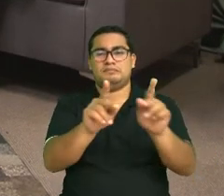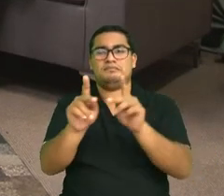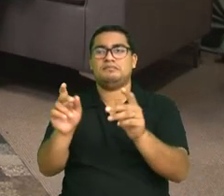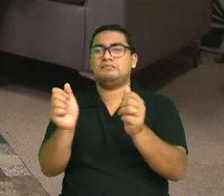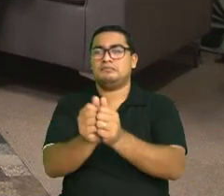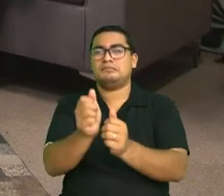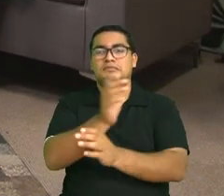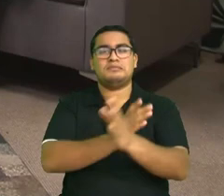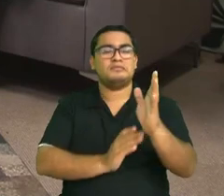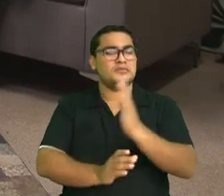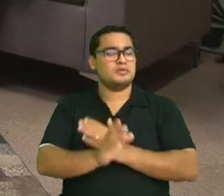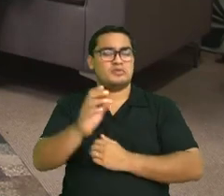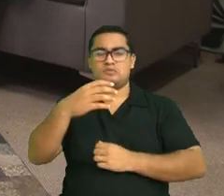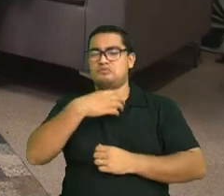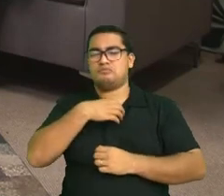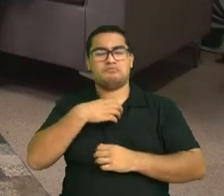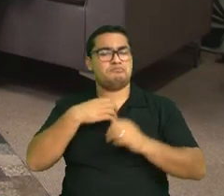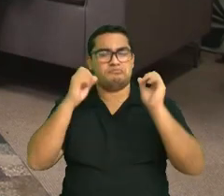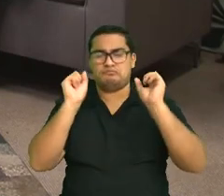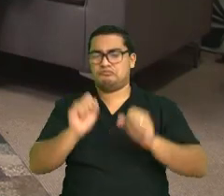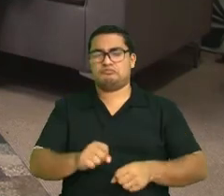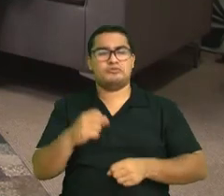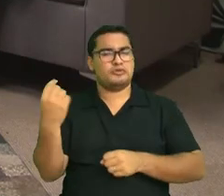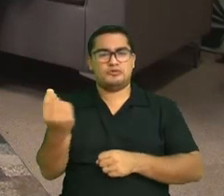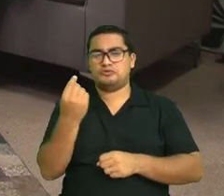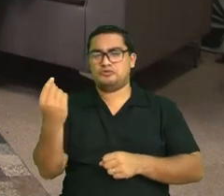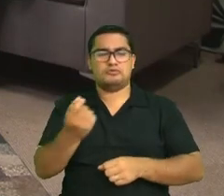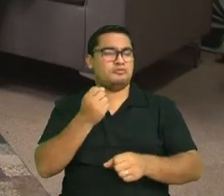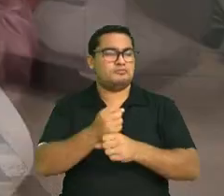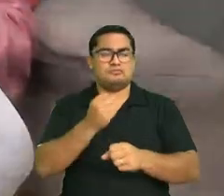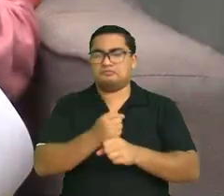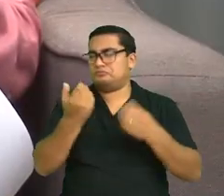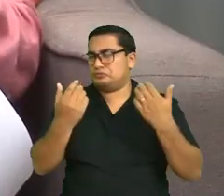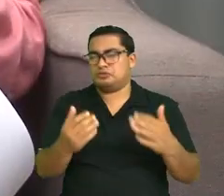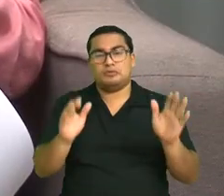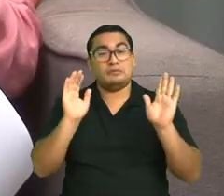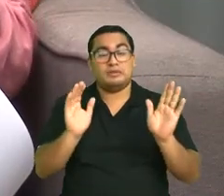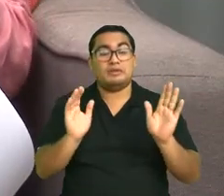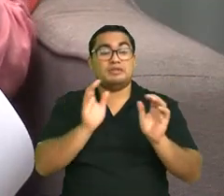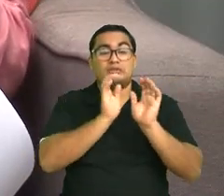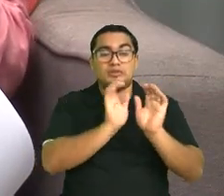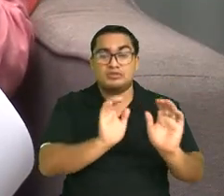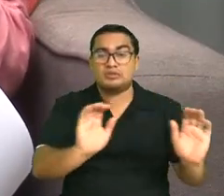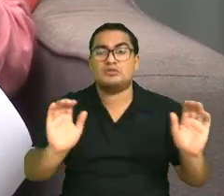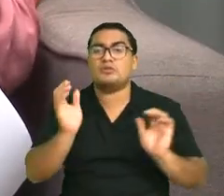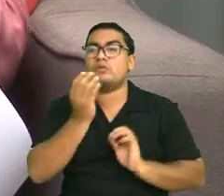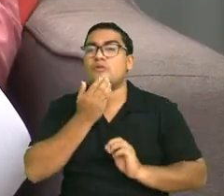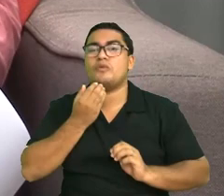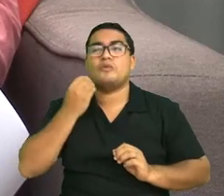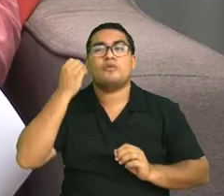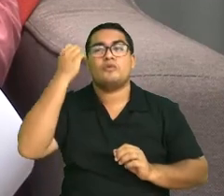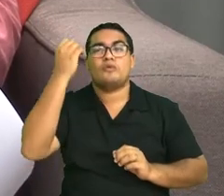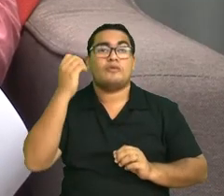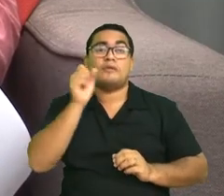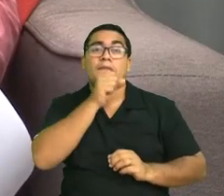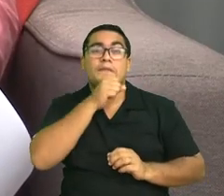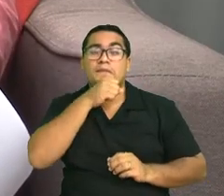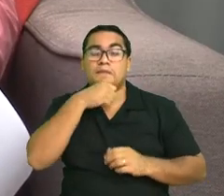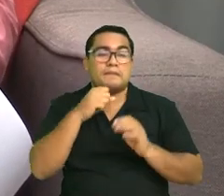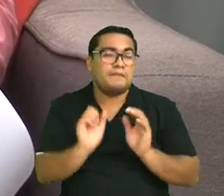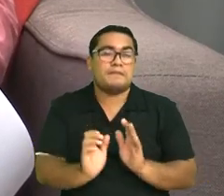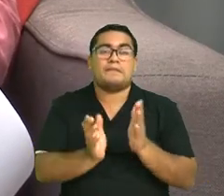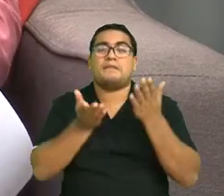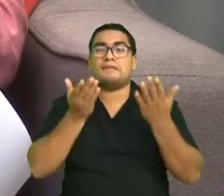darle autonomía, claro, al niño, al joven, al adulto mayor, porque eso lo va a sentirse que él tiene